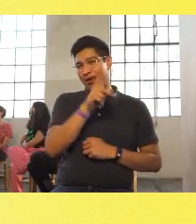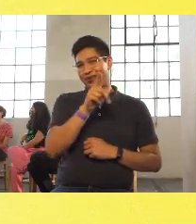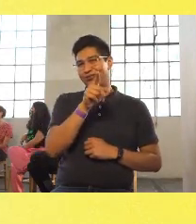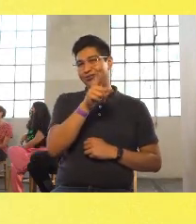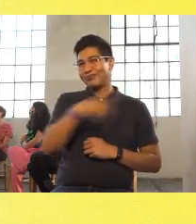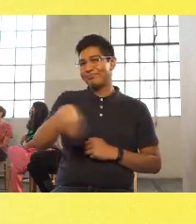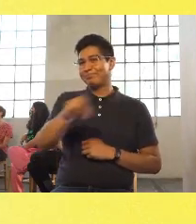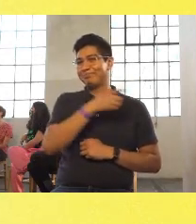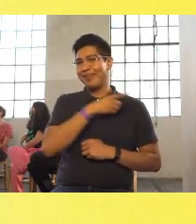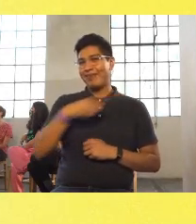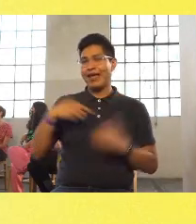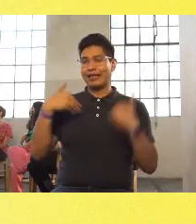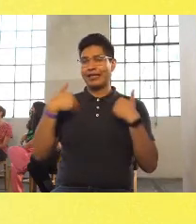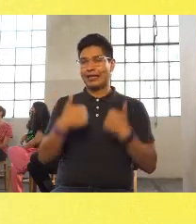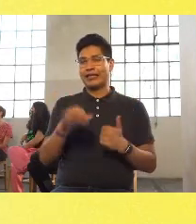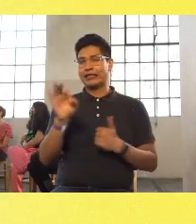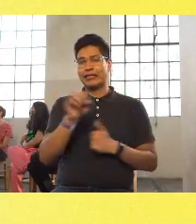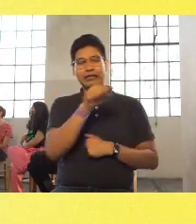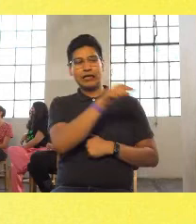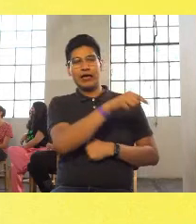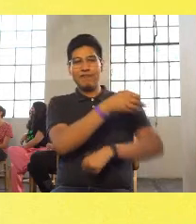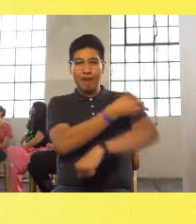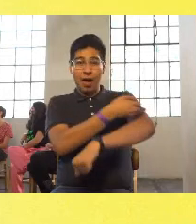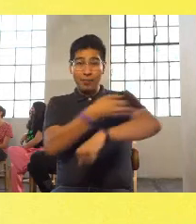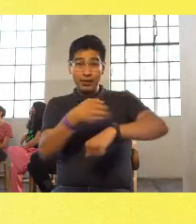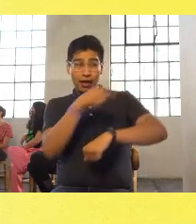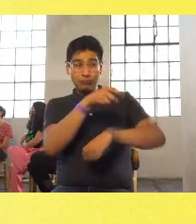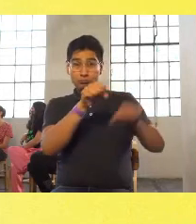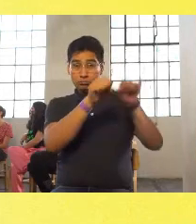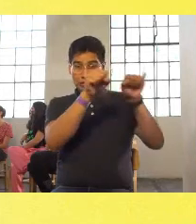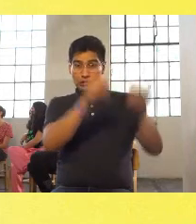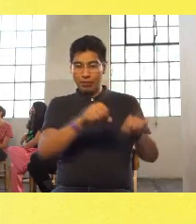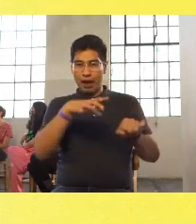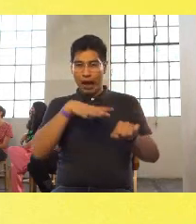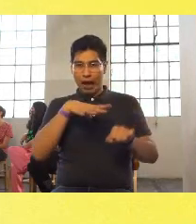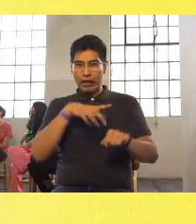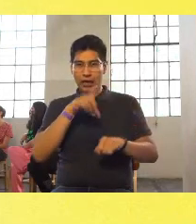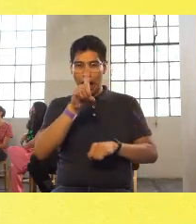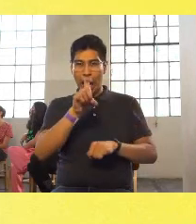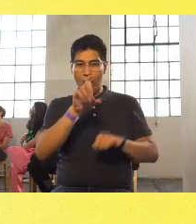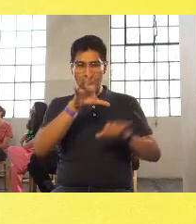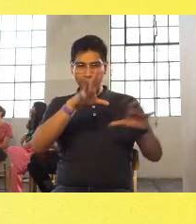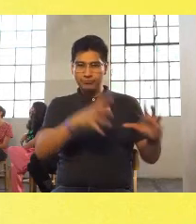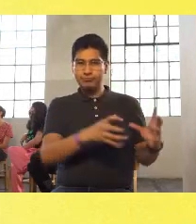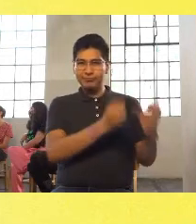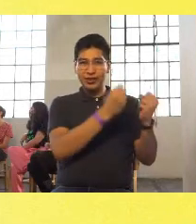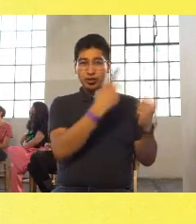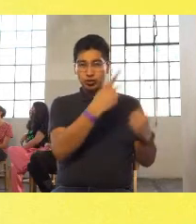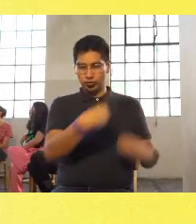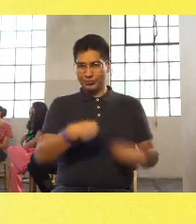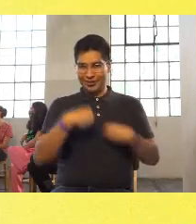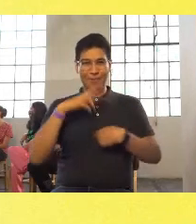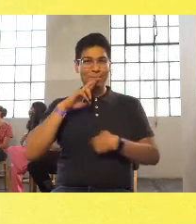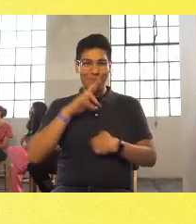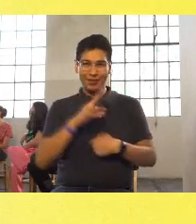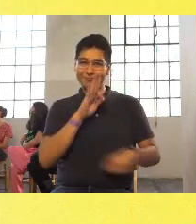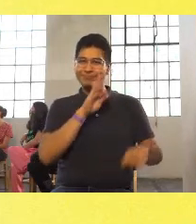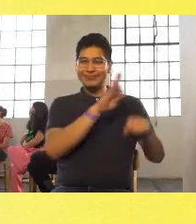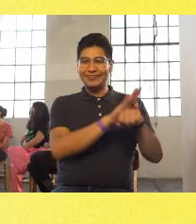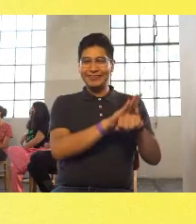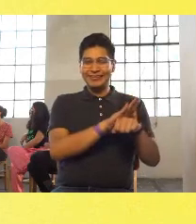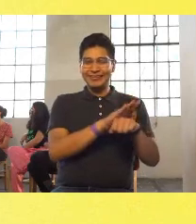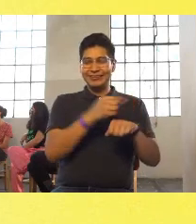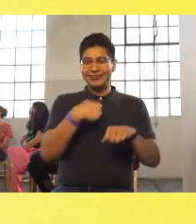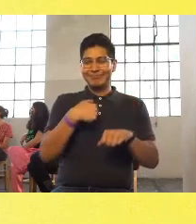que conoces a la familia que ya tiene ese sistema y ves que su calidad de vida sí mejora, pues ahí es cuando pones la